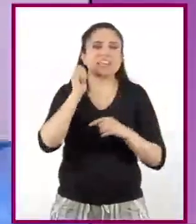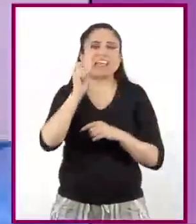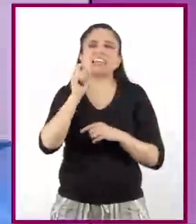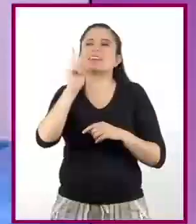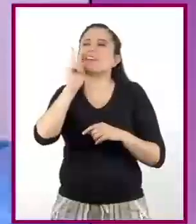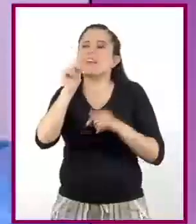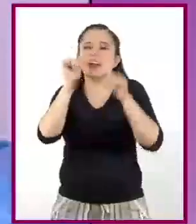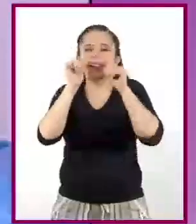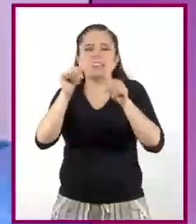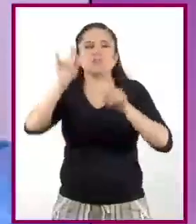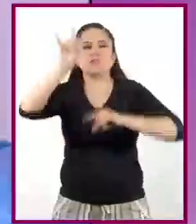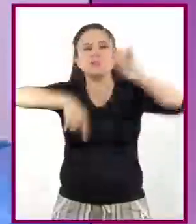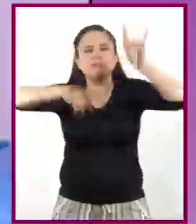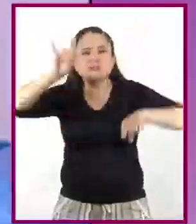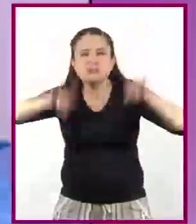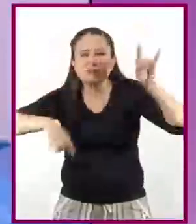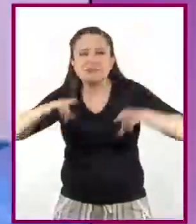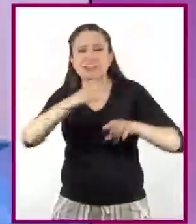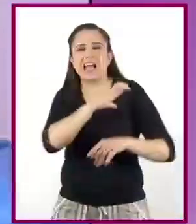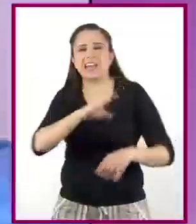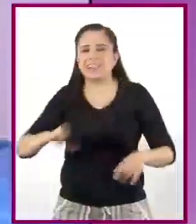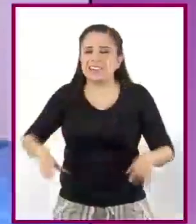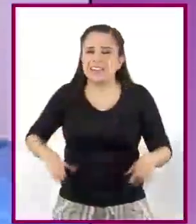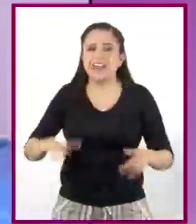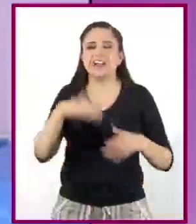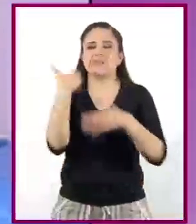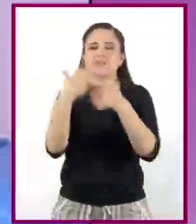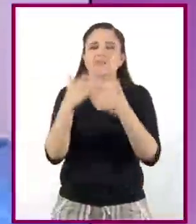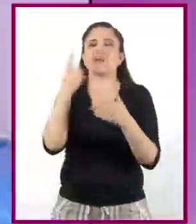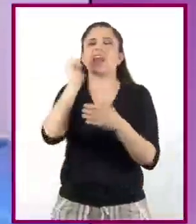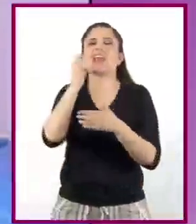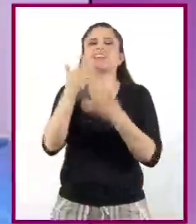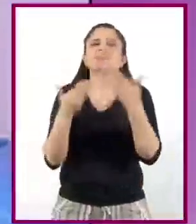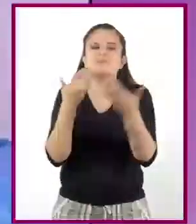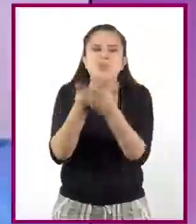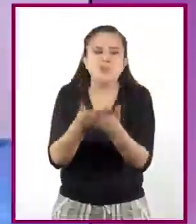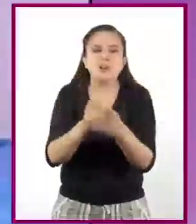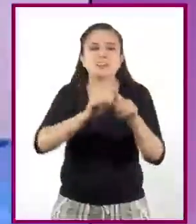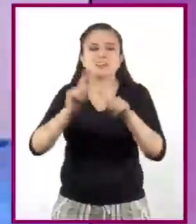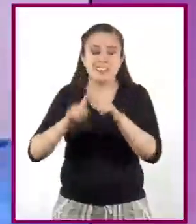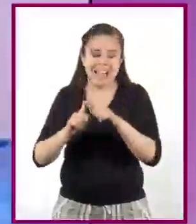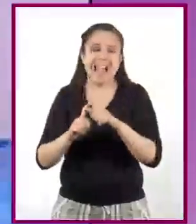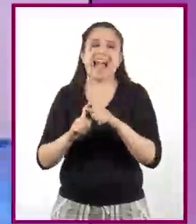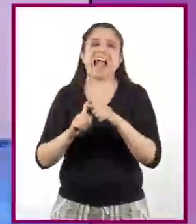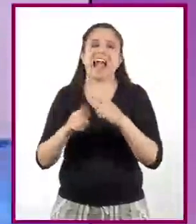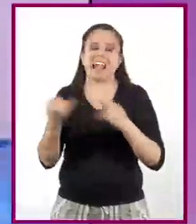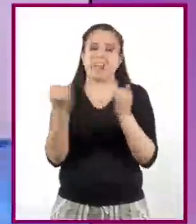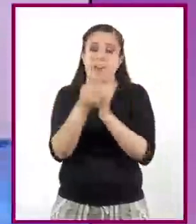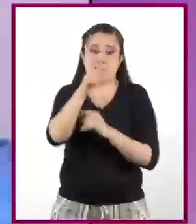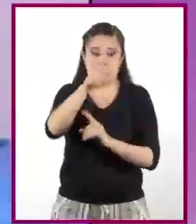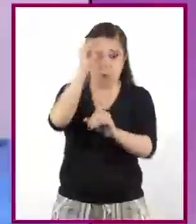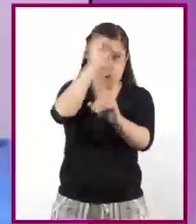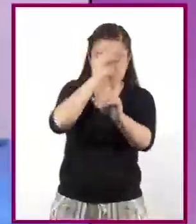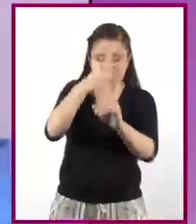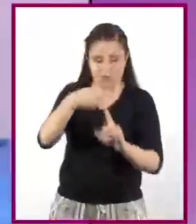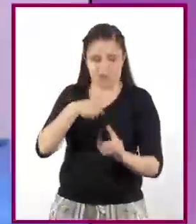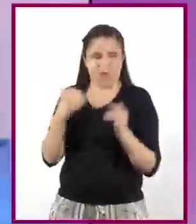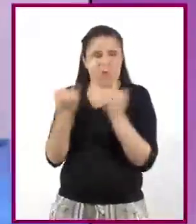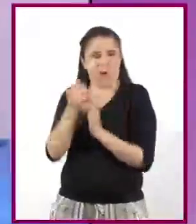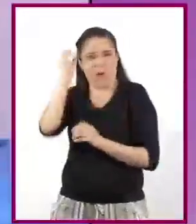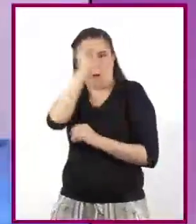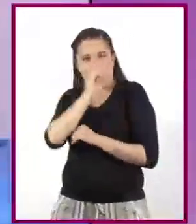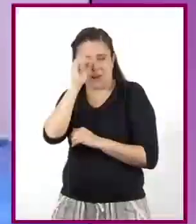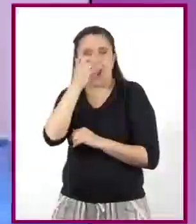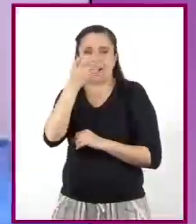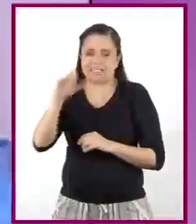campañas políticas, las propuestas que nos quieren ofrecer y cómo, y tú también tienes una opinión, así como yo, y muchas veces al IFE pues también nos